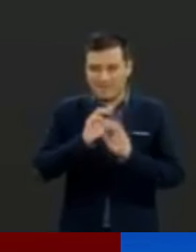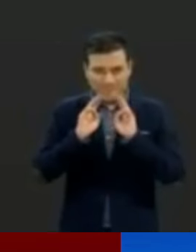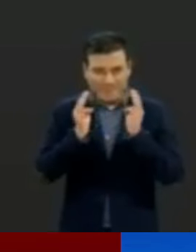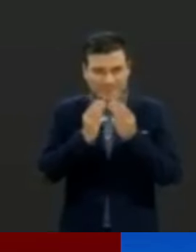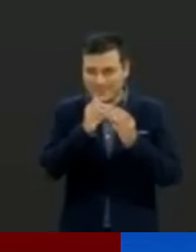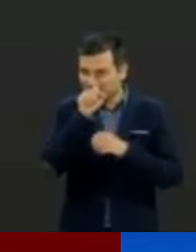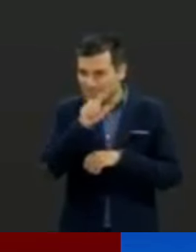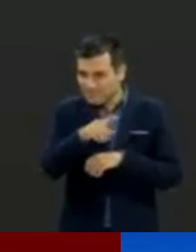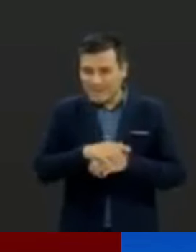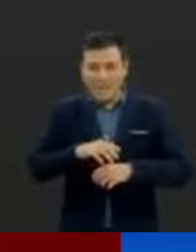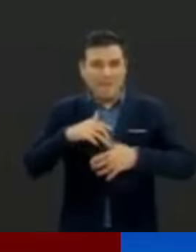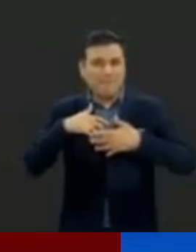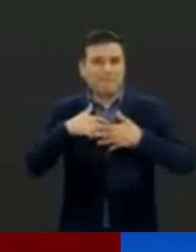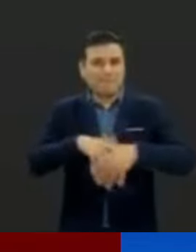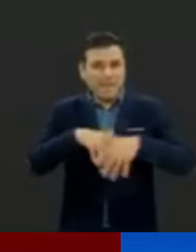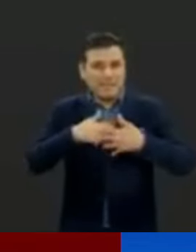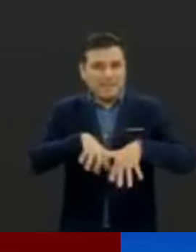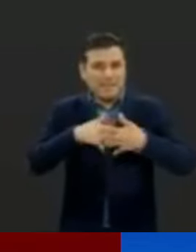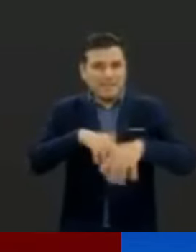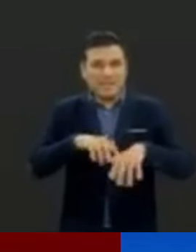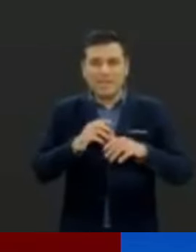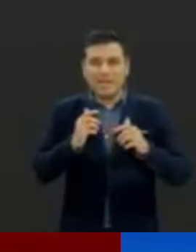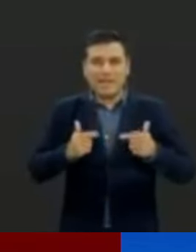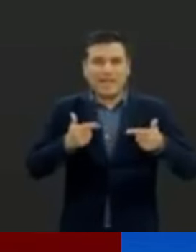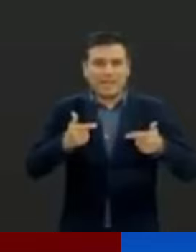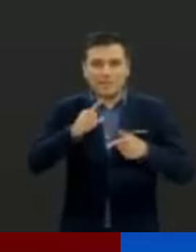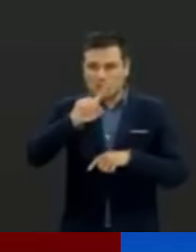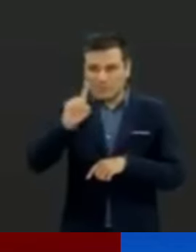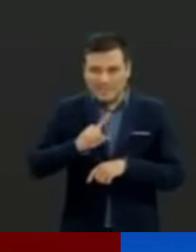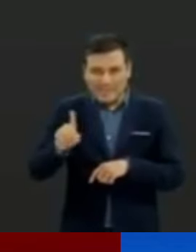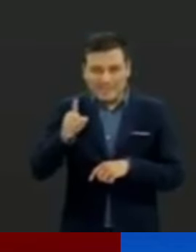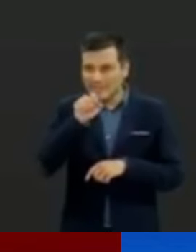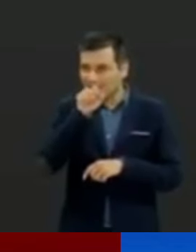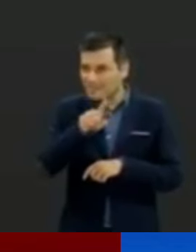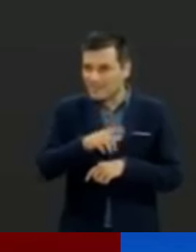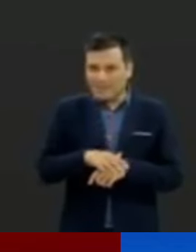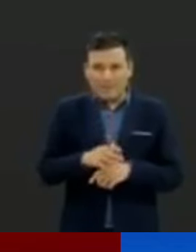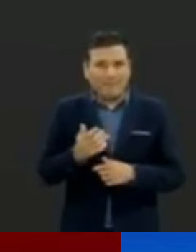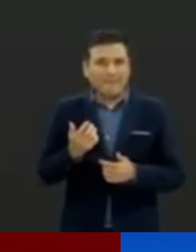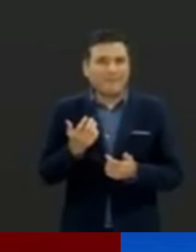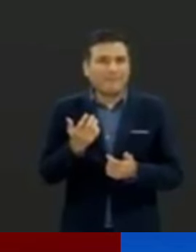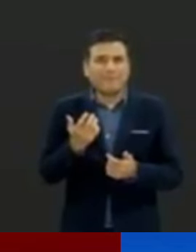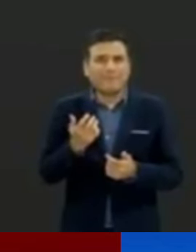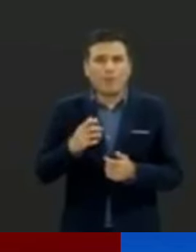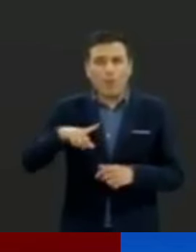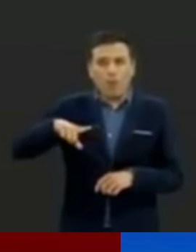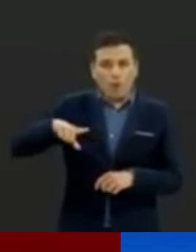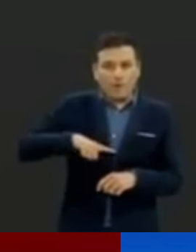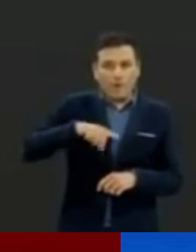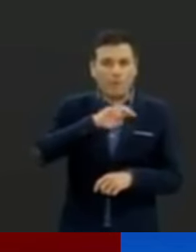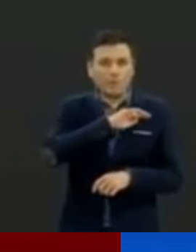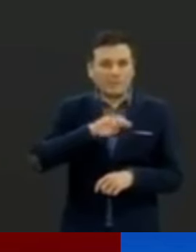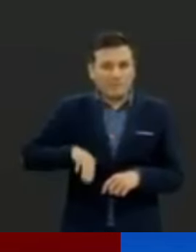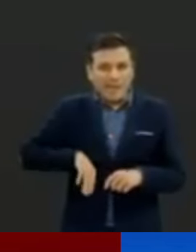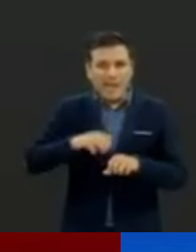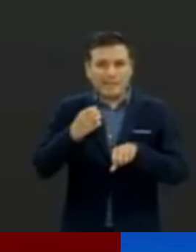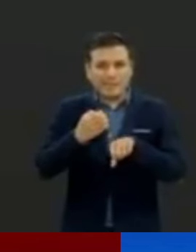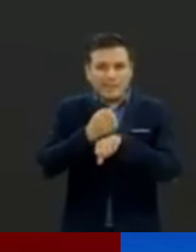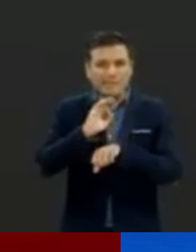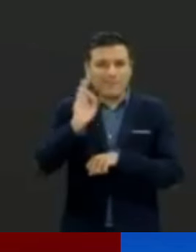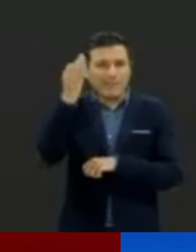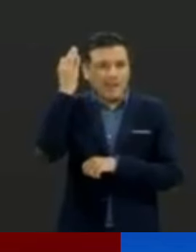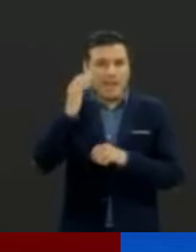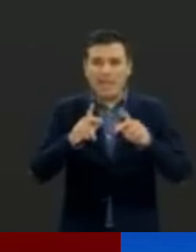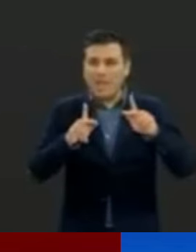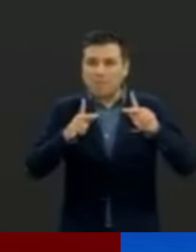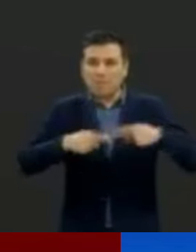se manifestaron en la marcha de la llamada Generación Z, el abandono y la indiferencia de los gobiernos municipales, estatales, federales con